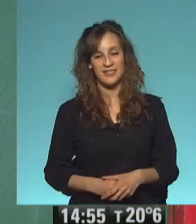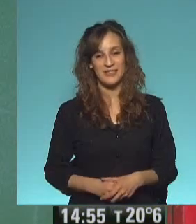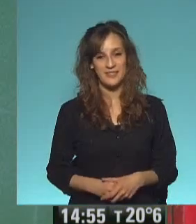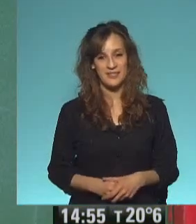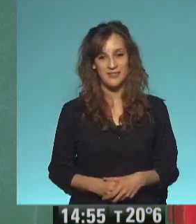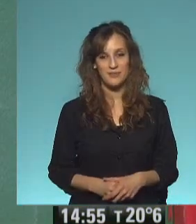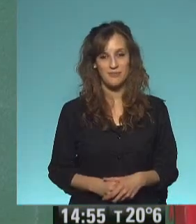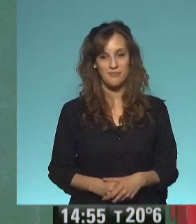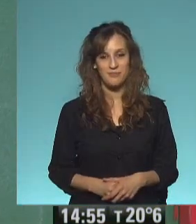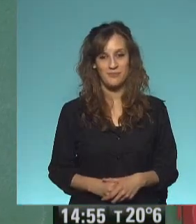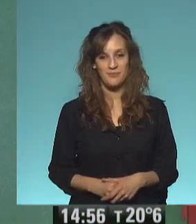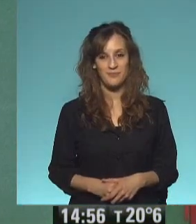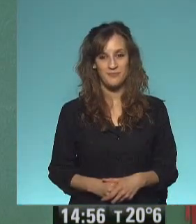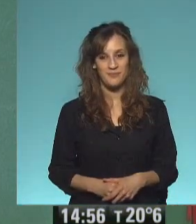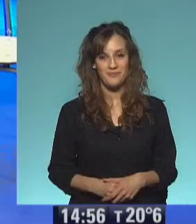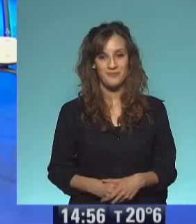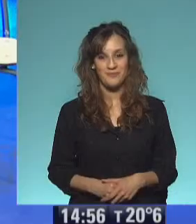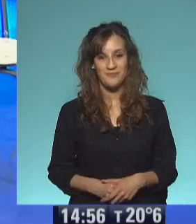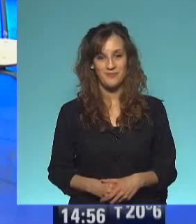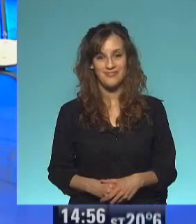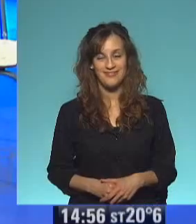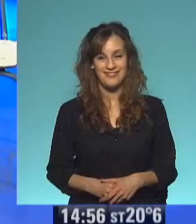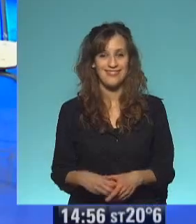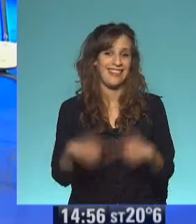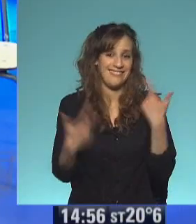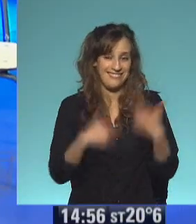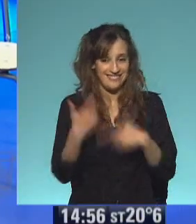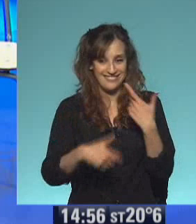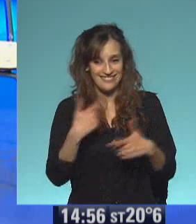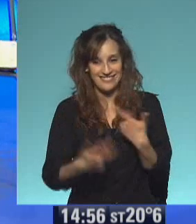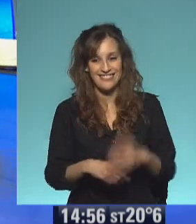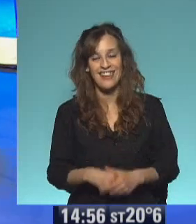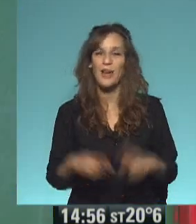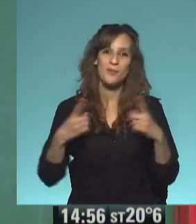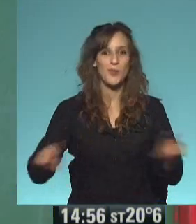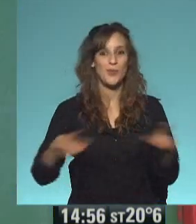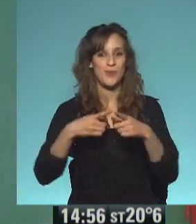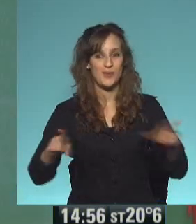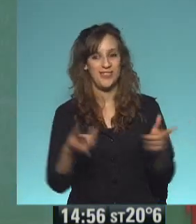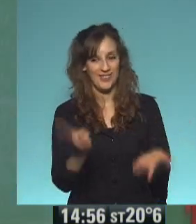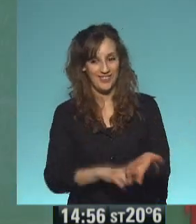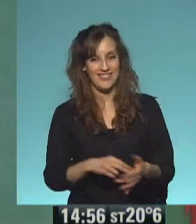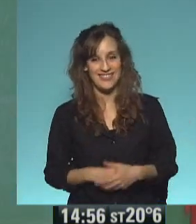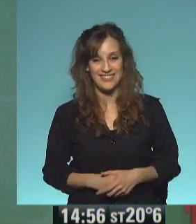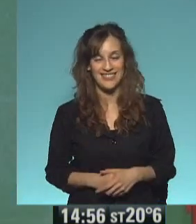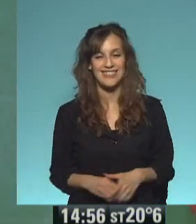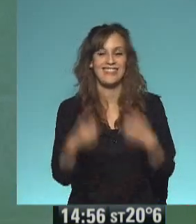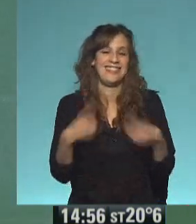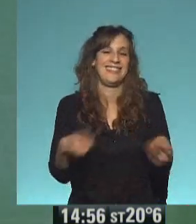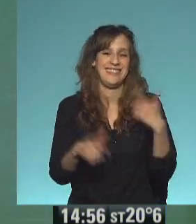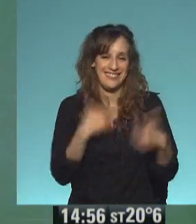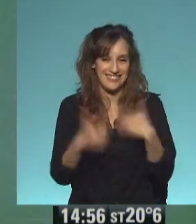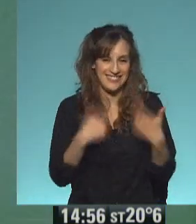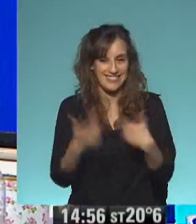Sal de ahí, chiquita, chiquita, sal de ahí de ese lugar. Sal de ahí, chiquita, chiquita, sal